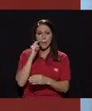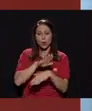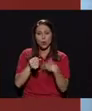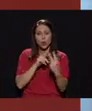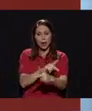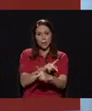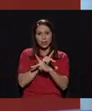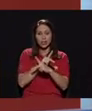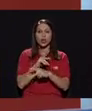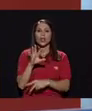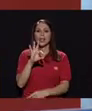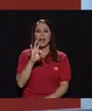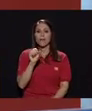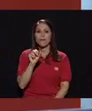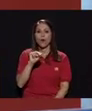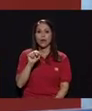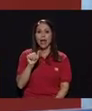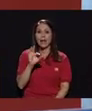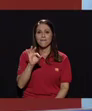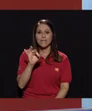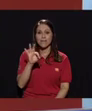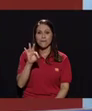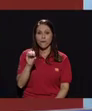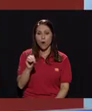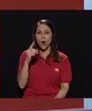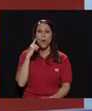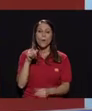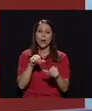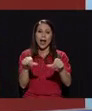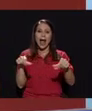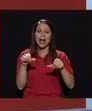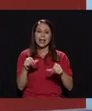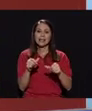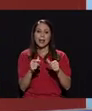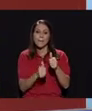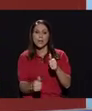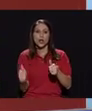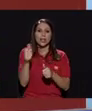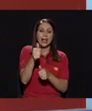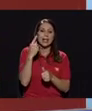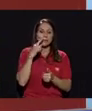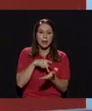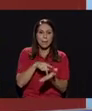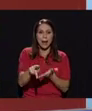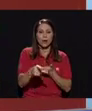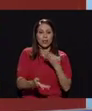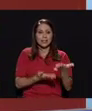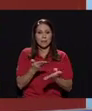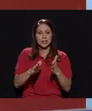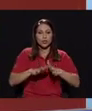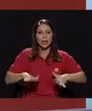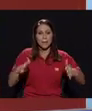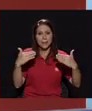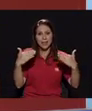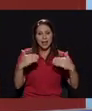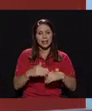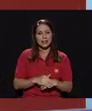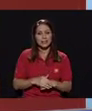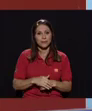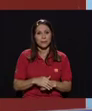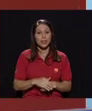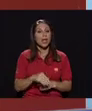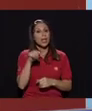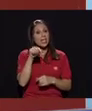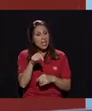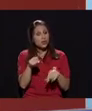parte de protección y al FONAFIFO por sus áreas prioritarias para el pago de servicios ambientales. Y me parece